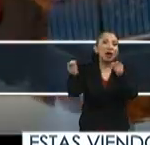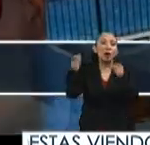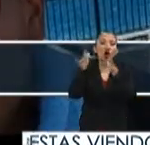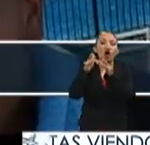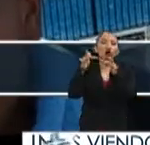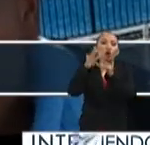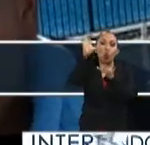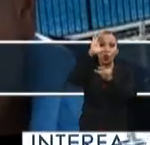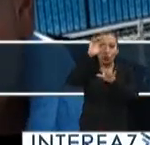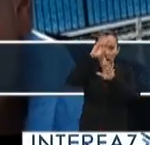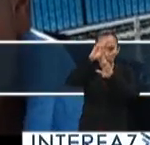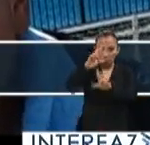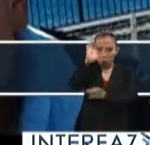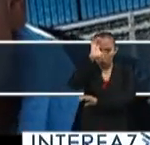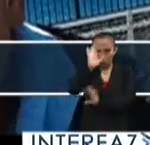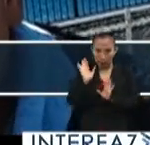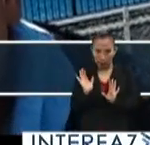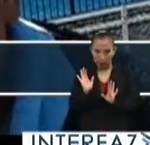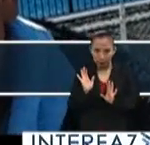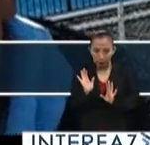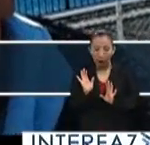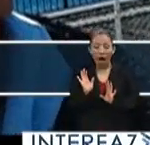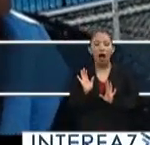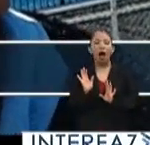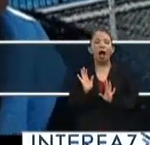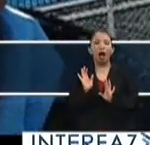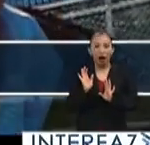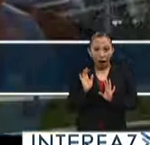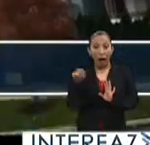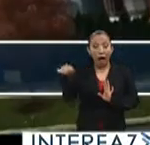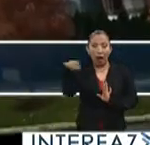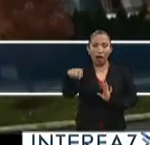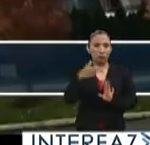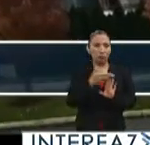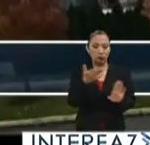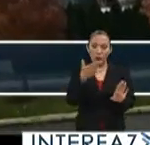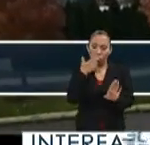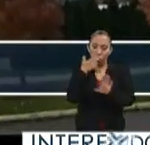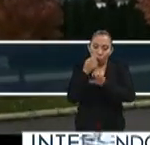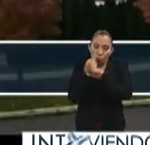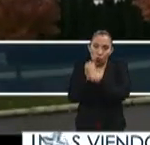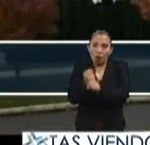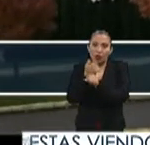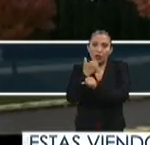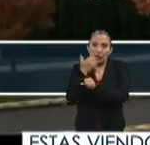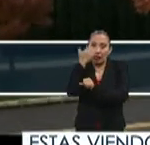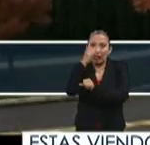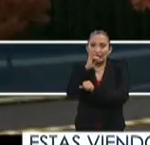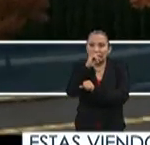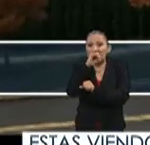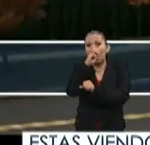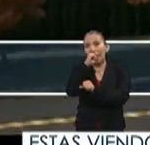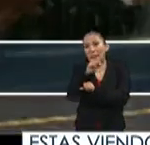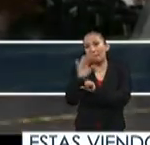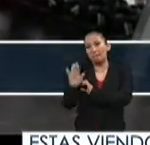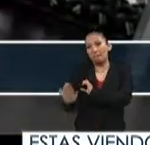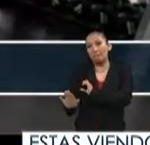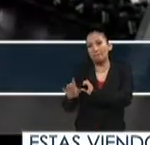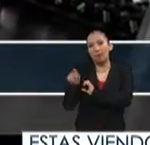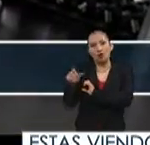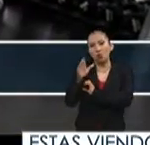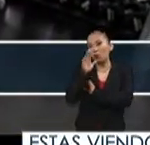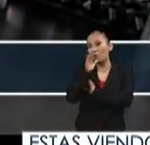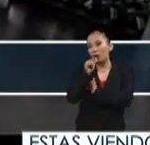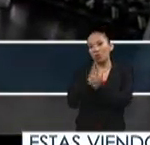en contacto con la cultura y respetar la cultura. Claro. Entonces, ellos son muy apegados al Islam y en el sentido de que